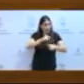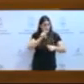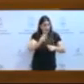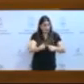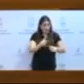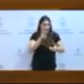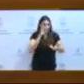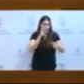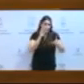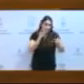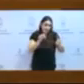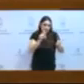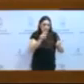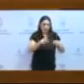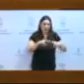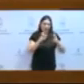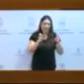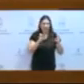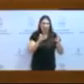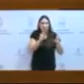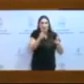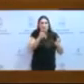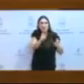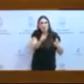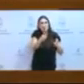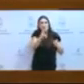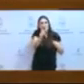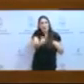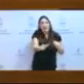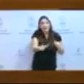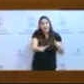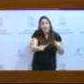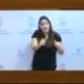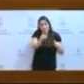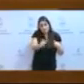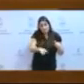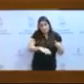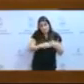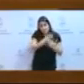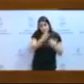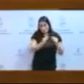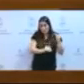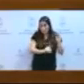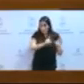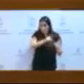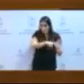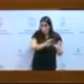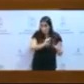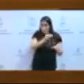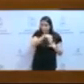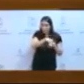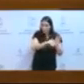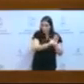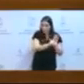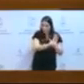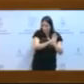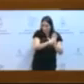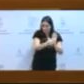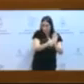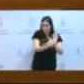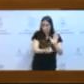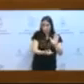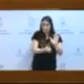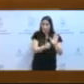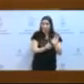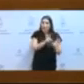prefiero hablar de menor, no de interno. Pero bueno, la participación del interno ya está recogida en el decreto, ya está en la ley. No solo participa en su